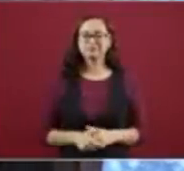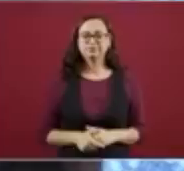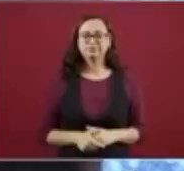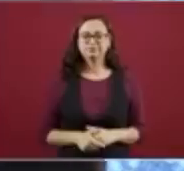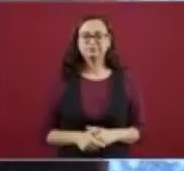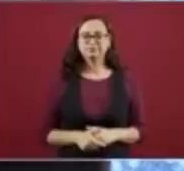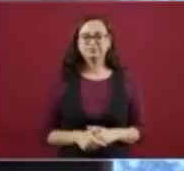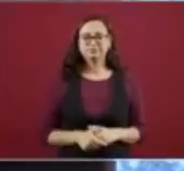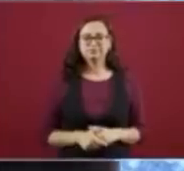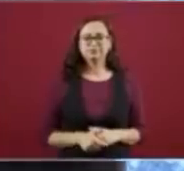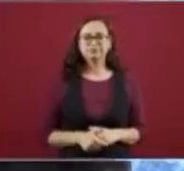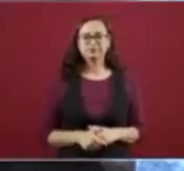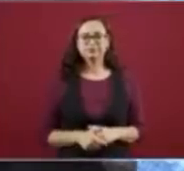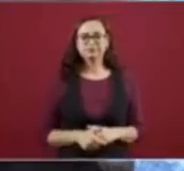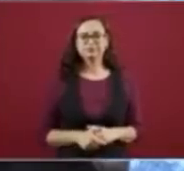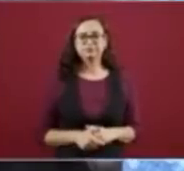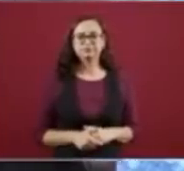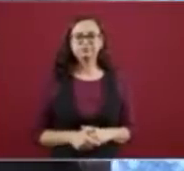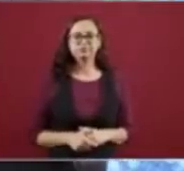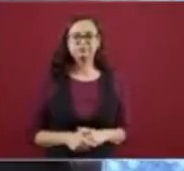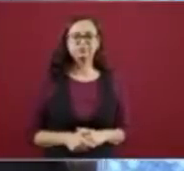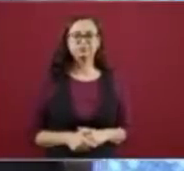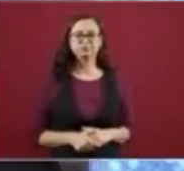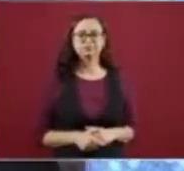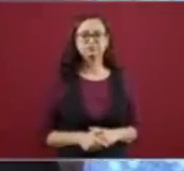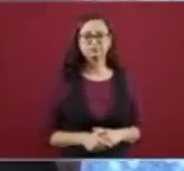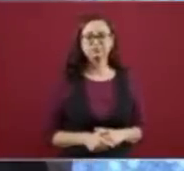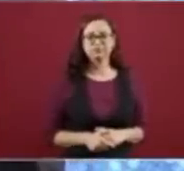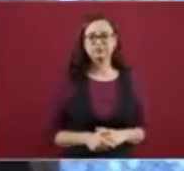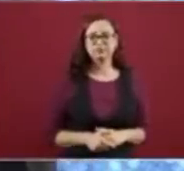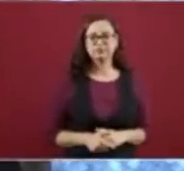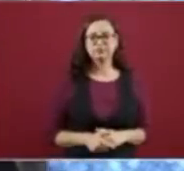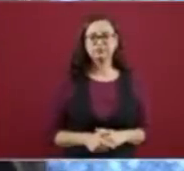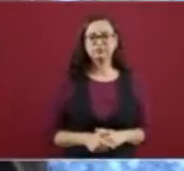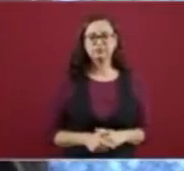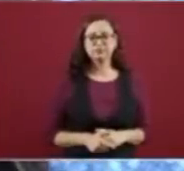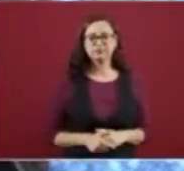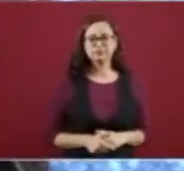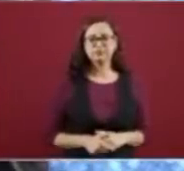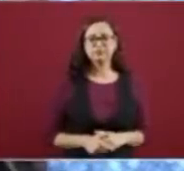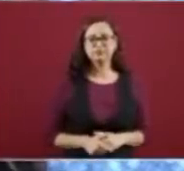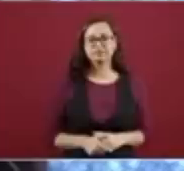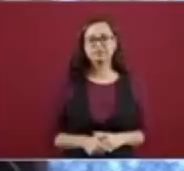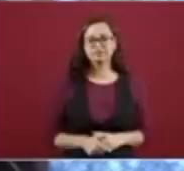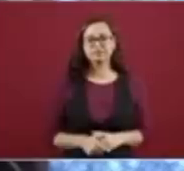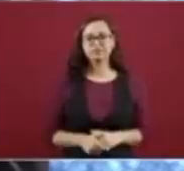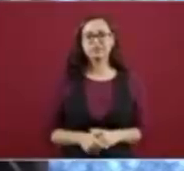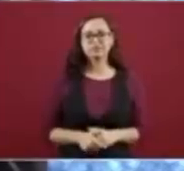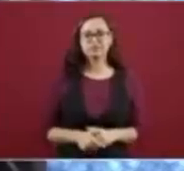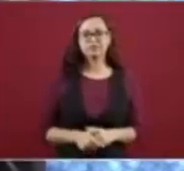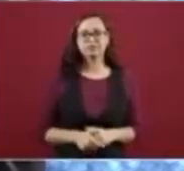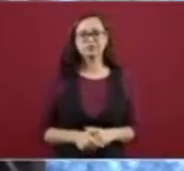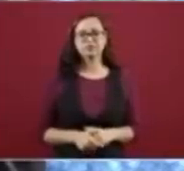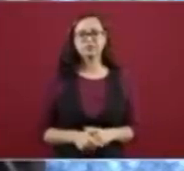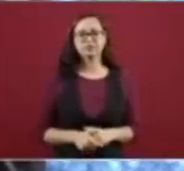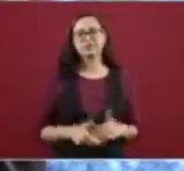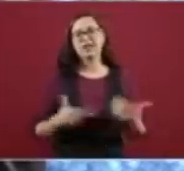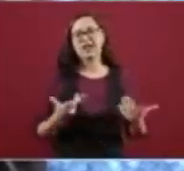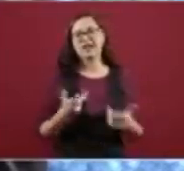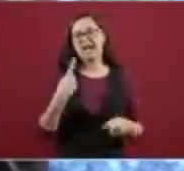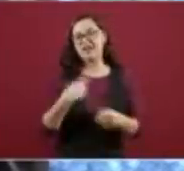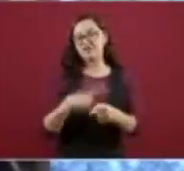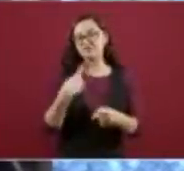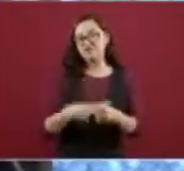Hay una enfermedad que se produce de tanto ver arte y de tanto